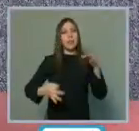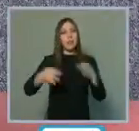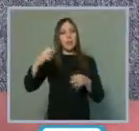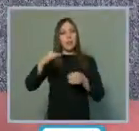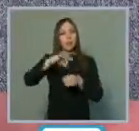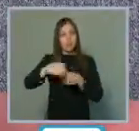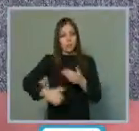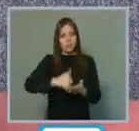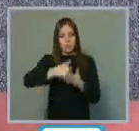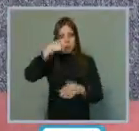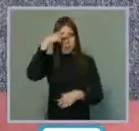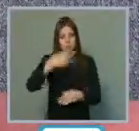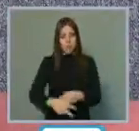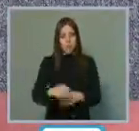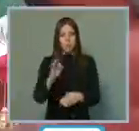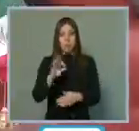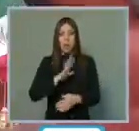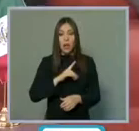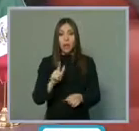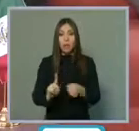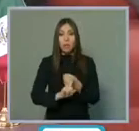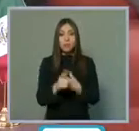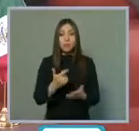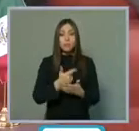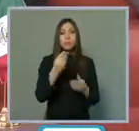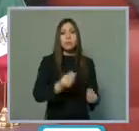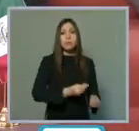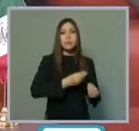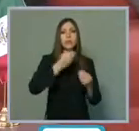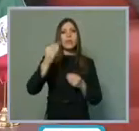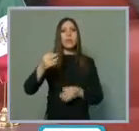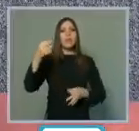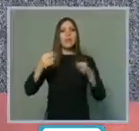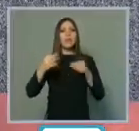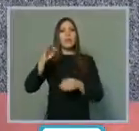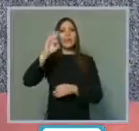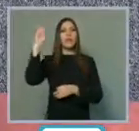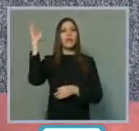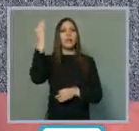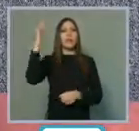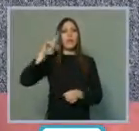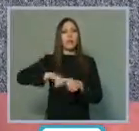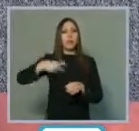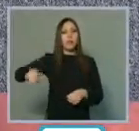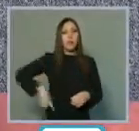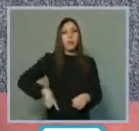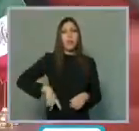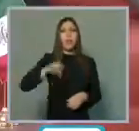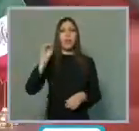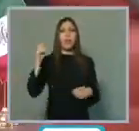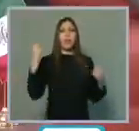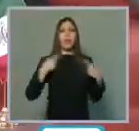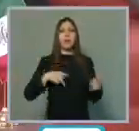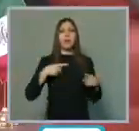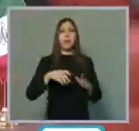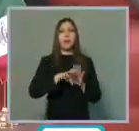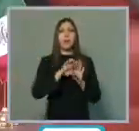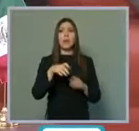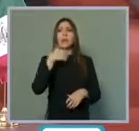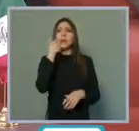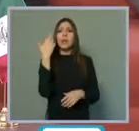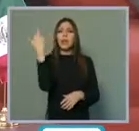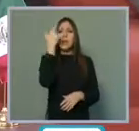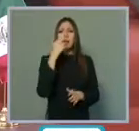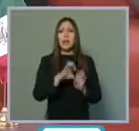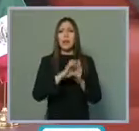instancia federal, y lo que hemos determinado es que cualquier persona puede venir a aducir alguna cuestión que quiera que sea revisada. Sí. Si ustedes me preguntaran, oye,